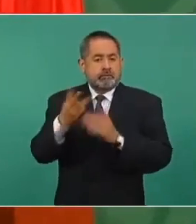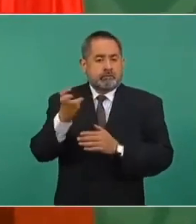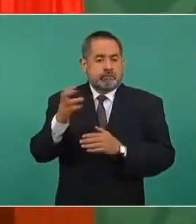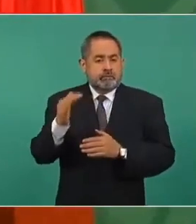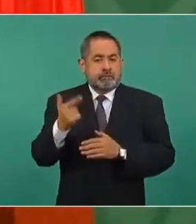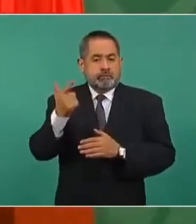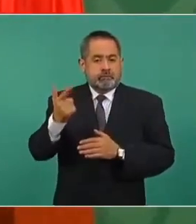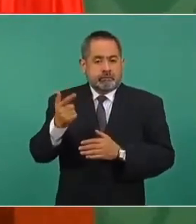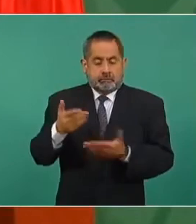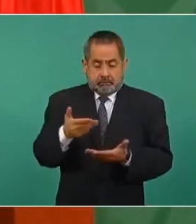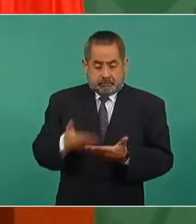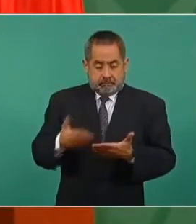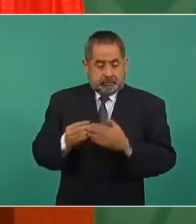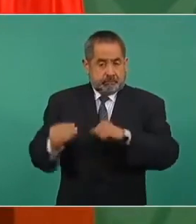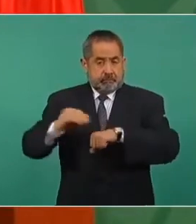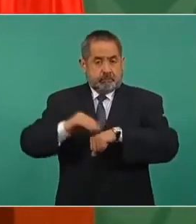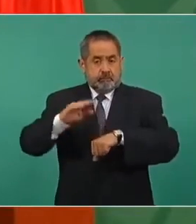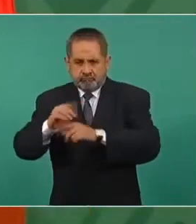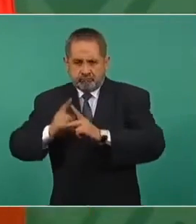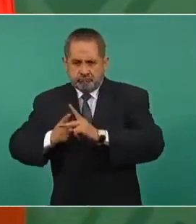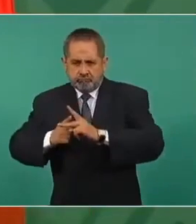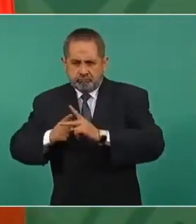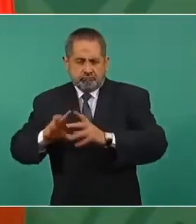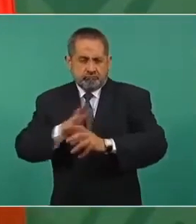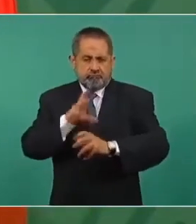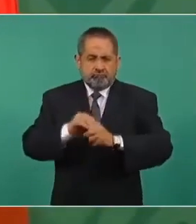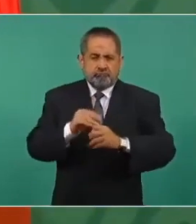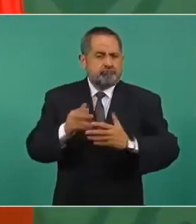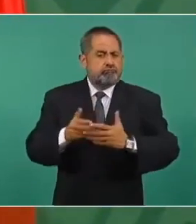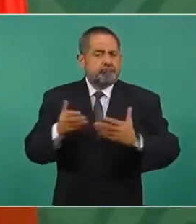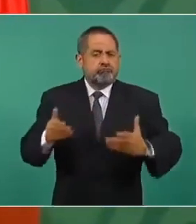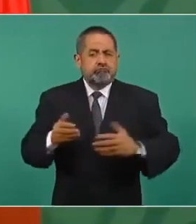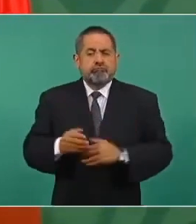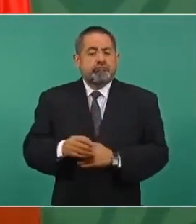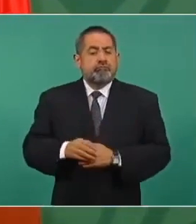1.357.000, ahora 1.428.000,